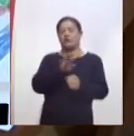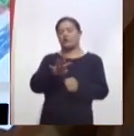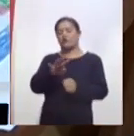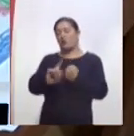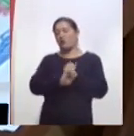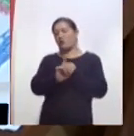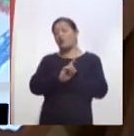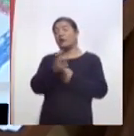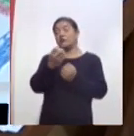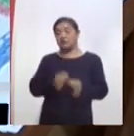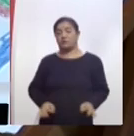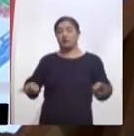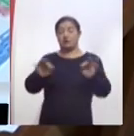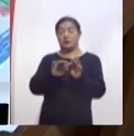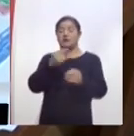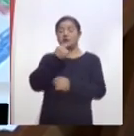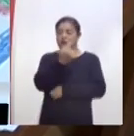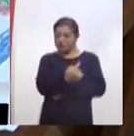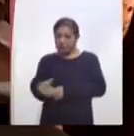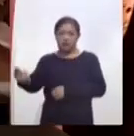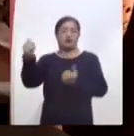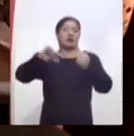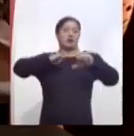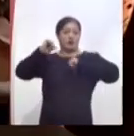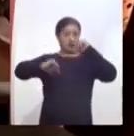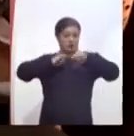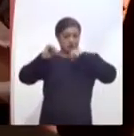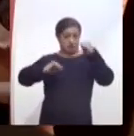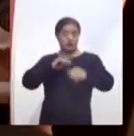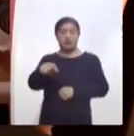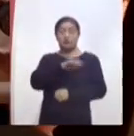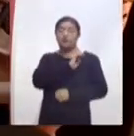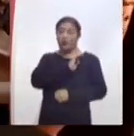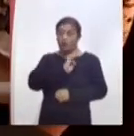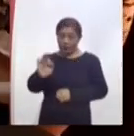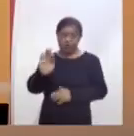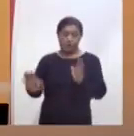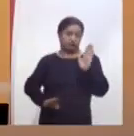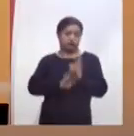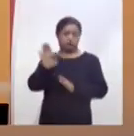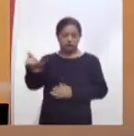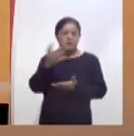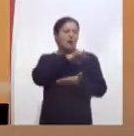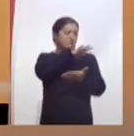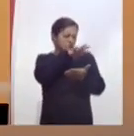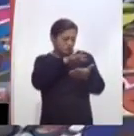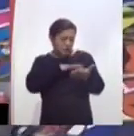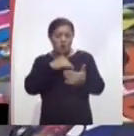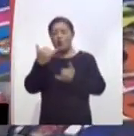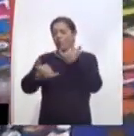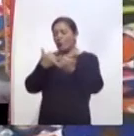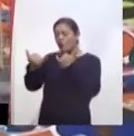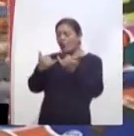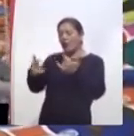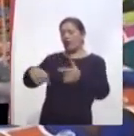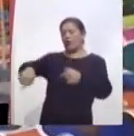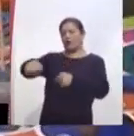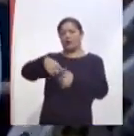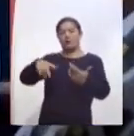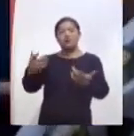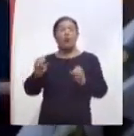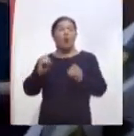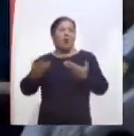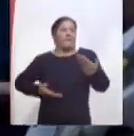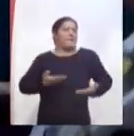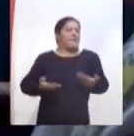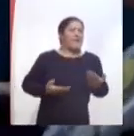es importante que los infantes y adolescentes empleen de manera productiva su tiempo a través de lecturas, juegos de mesa y bailes, además de